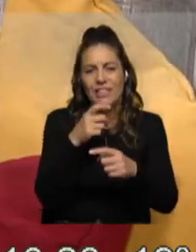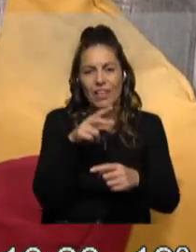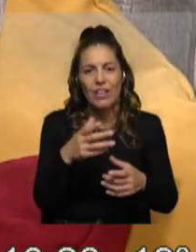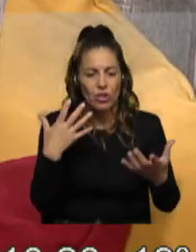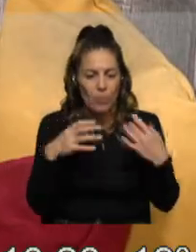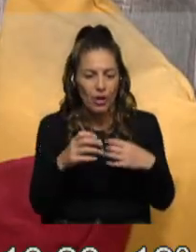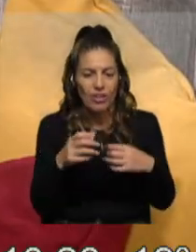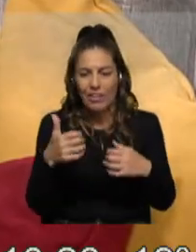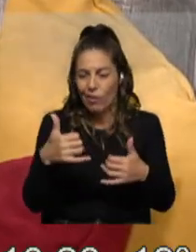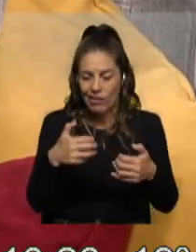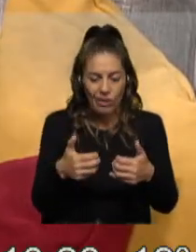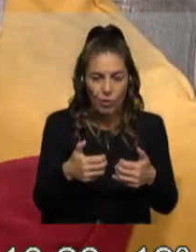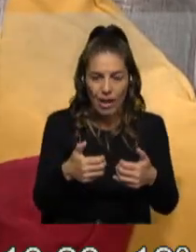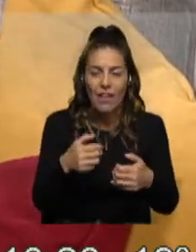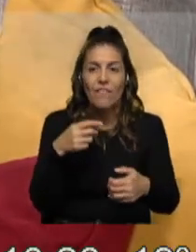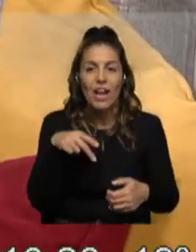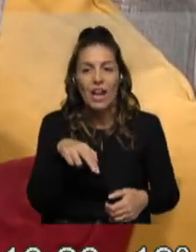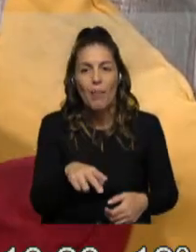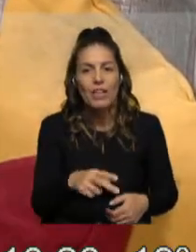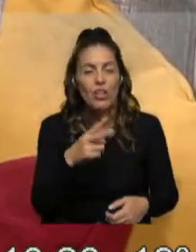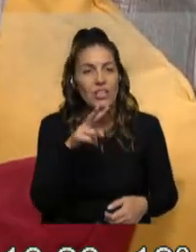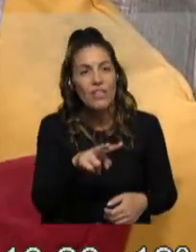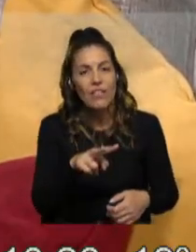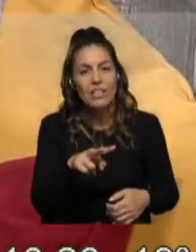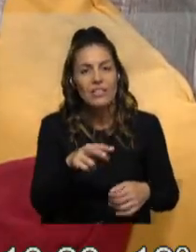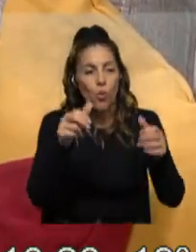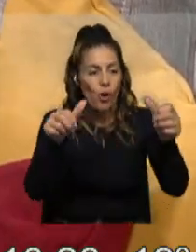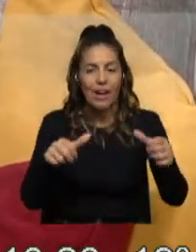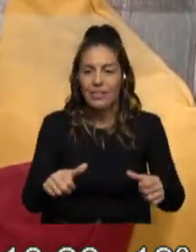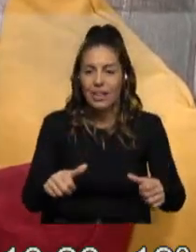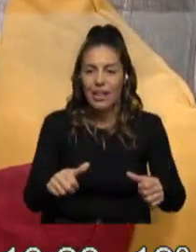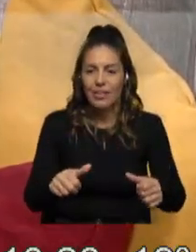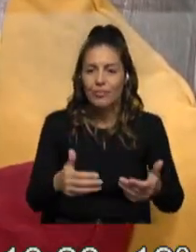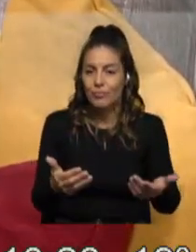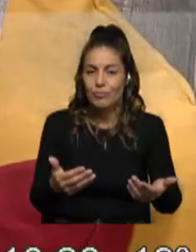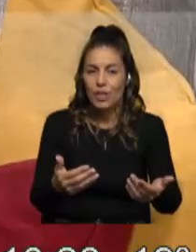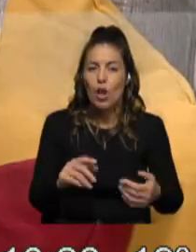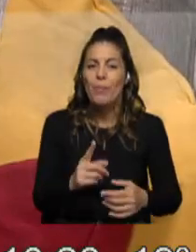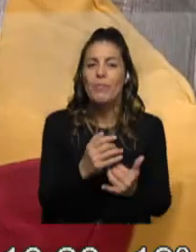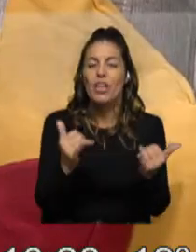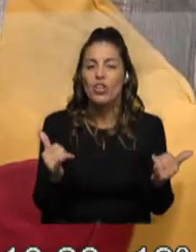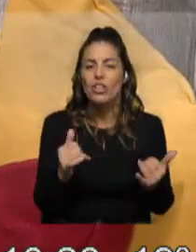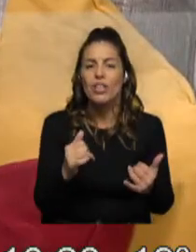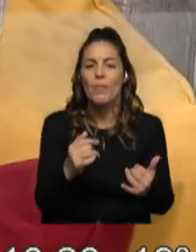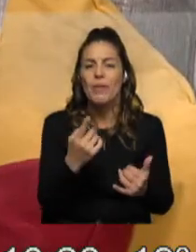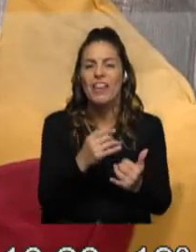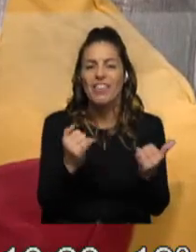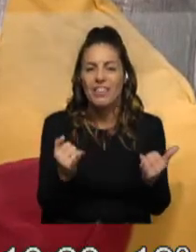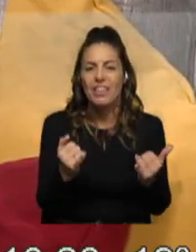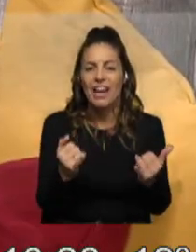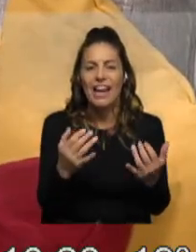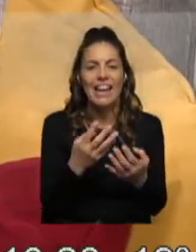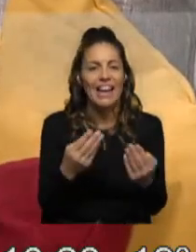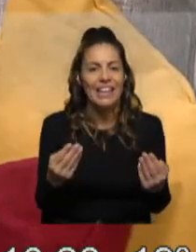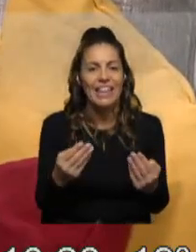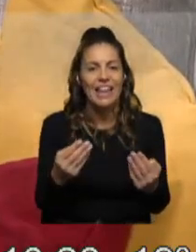si va con el celular acá. Y vas caminando y a veces te cruzas con la mascota y ves un cartel, porque en los primeros días, las primeras 24 horas suelen.